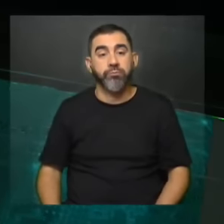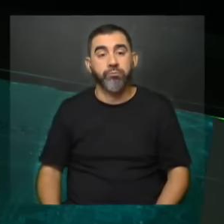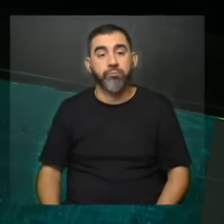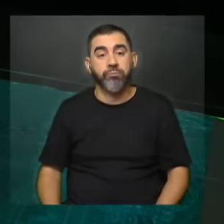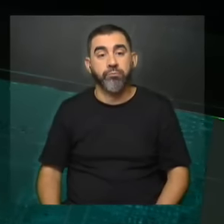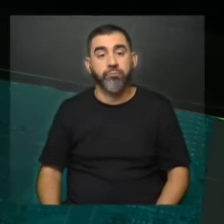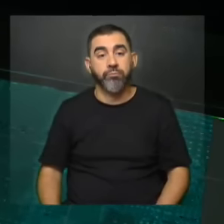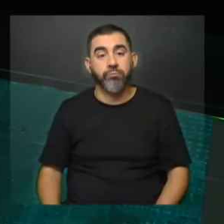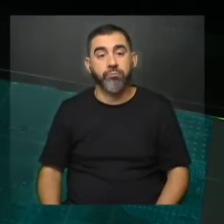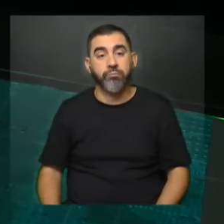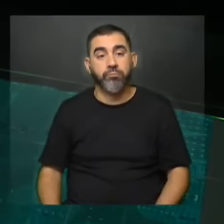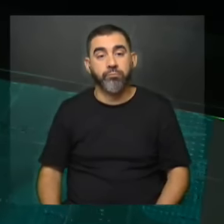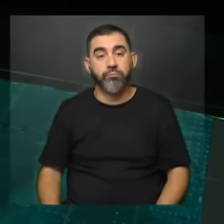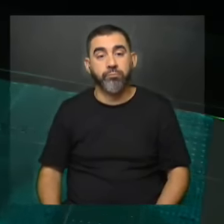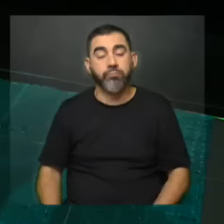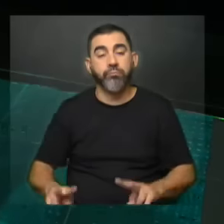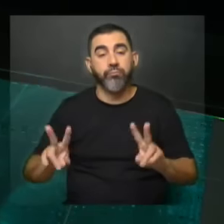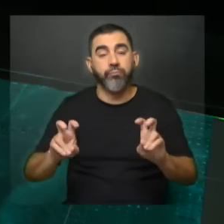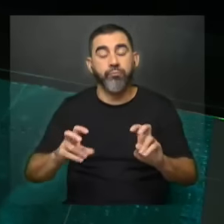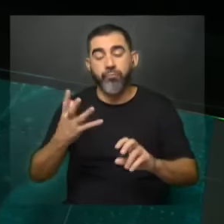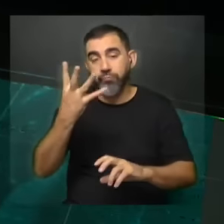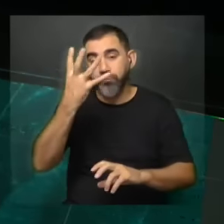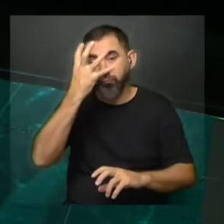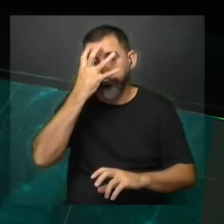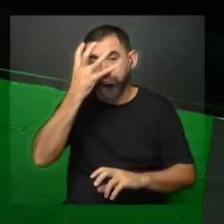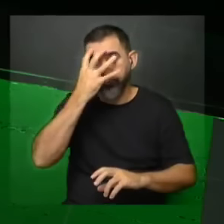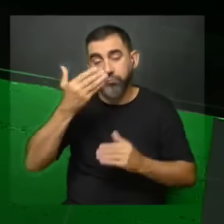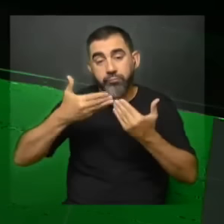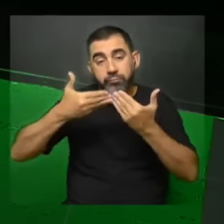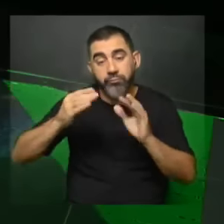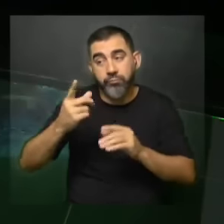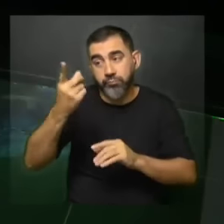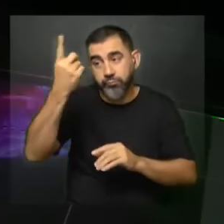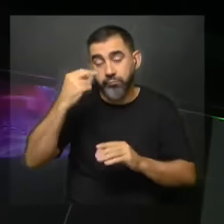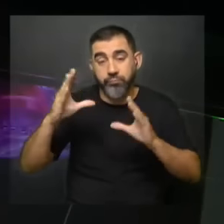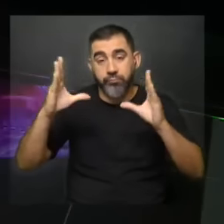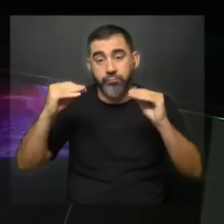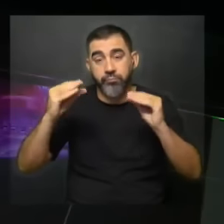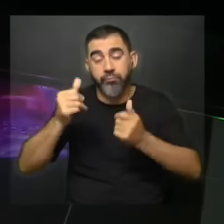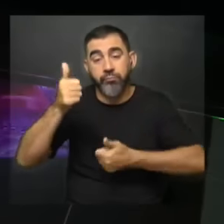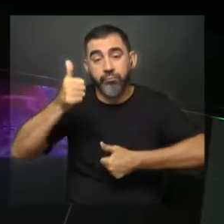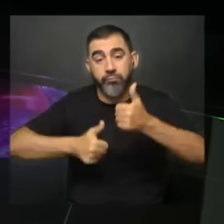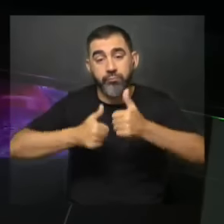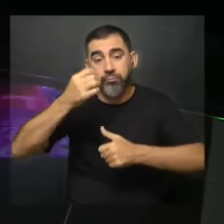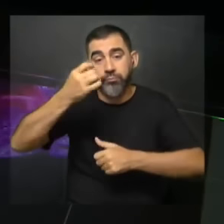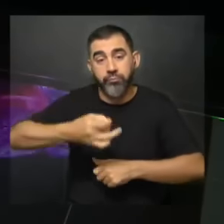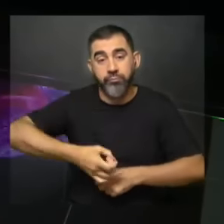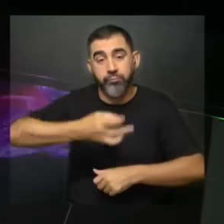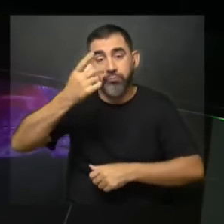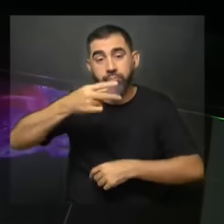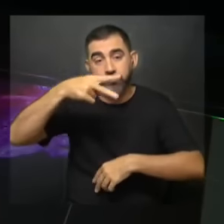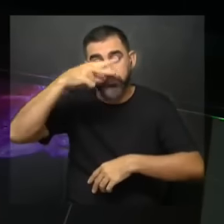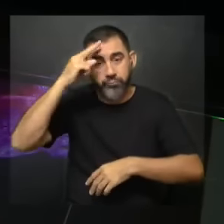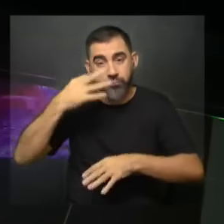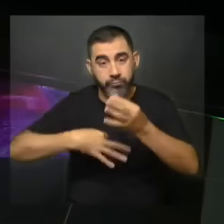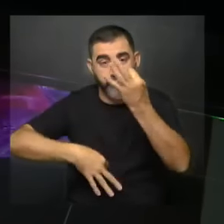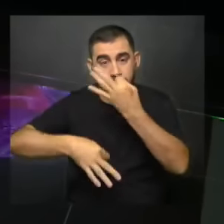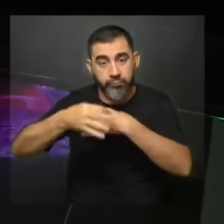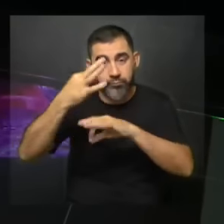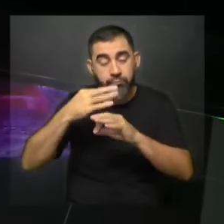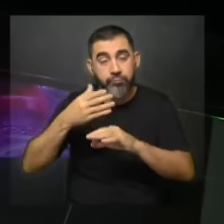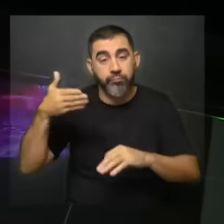nosotros ahora vamos a hablar de carnaval porque comenzó anoche el concurso oficial en el teatro de verano donde